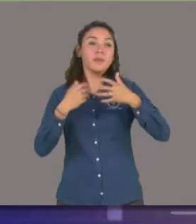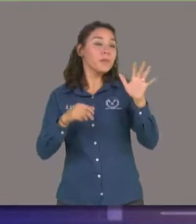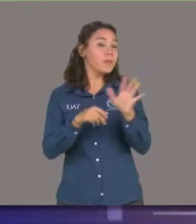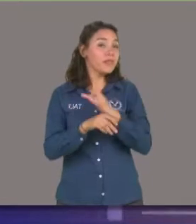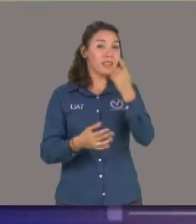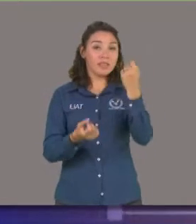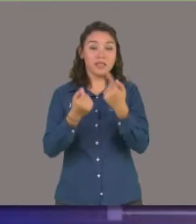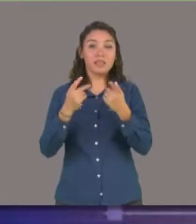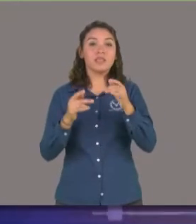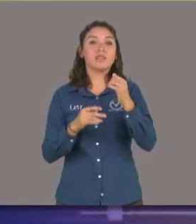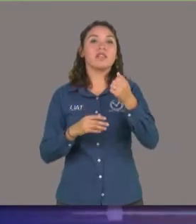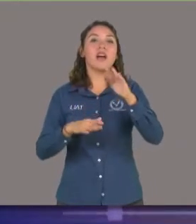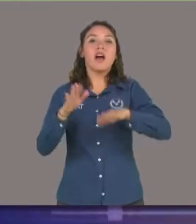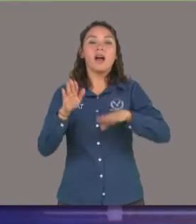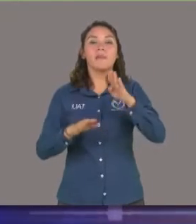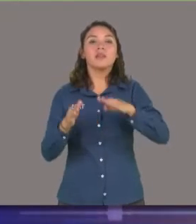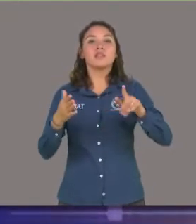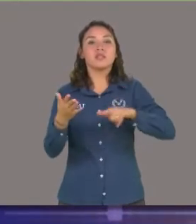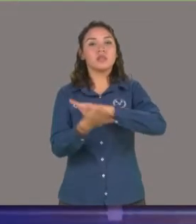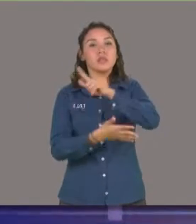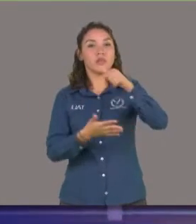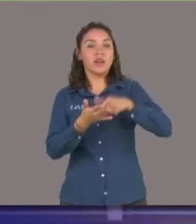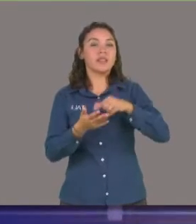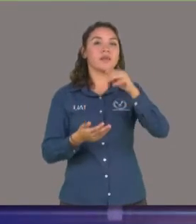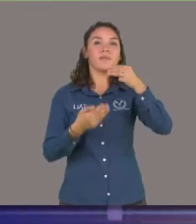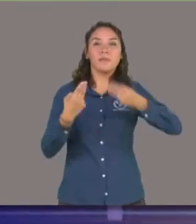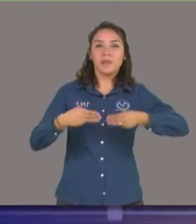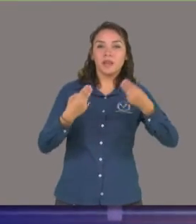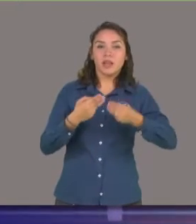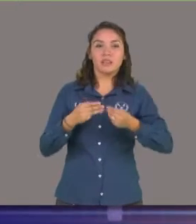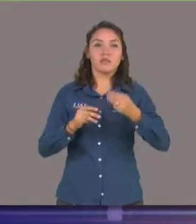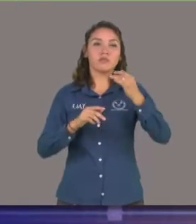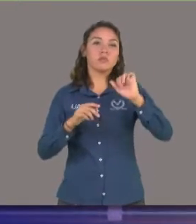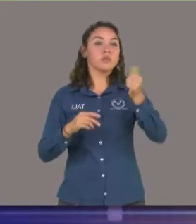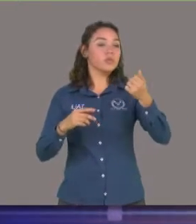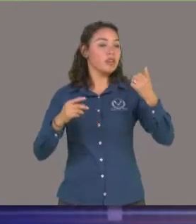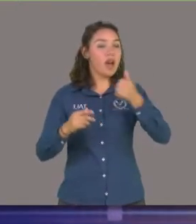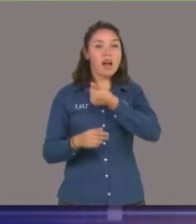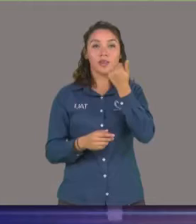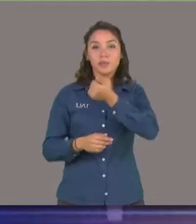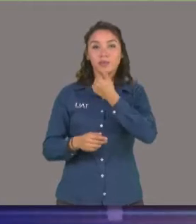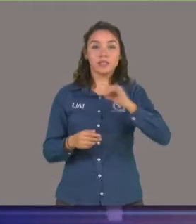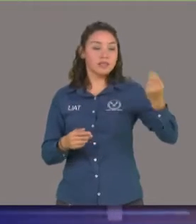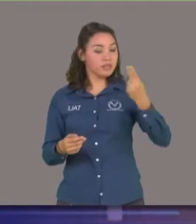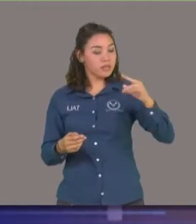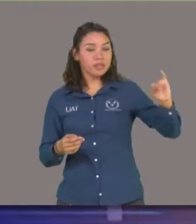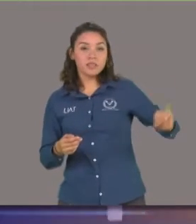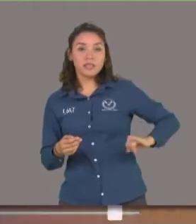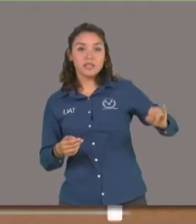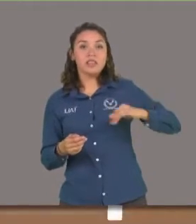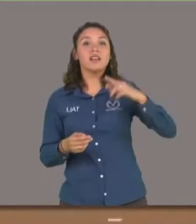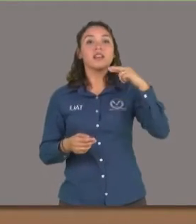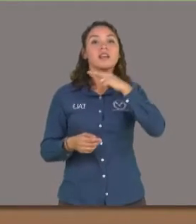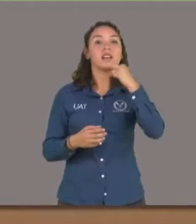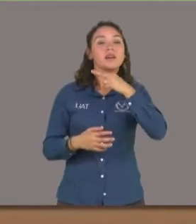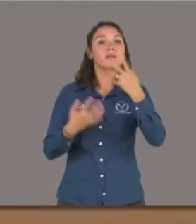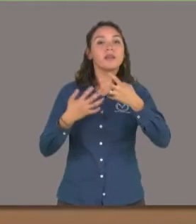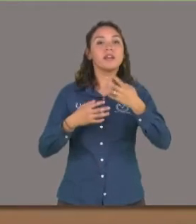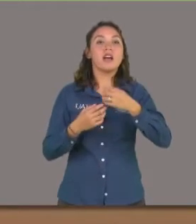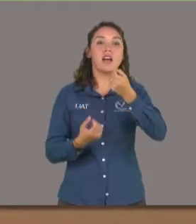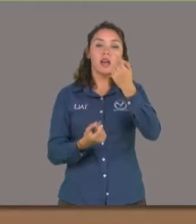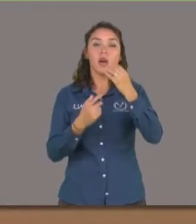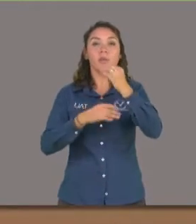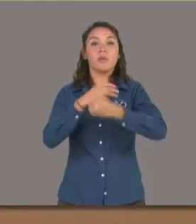por la generación de emprendedores. ¿Por qué? Porque realmente la situación de los